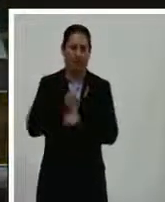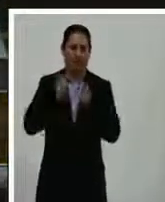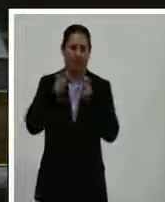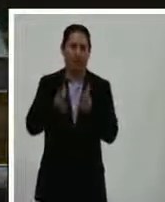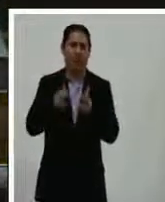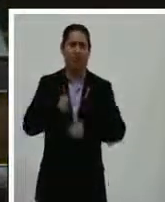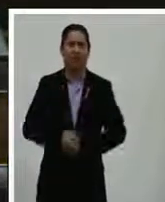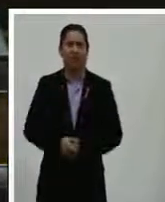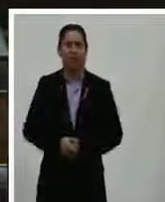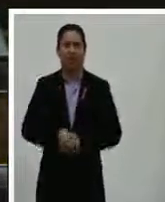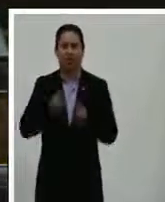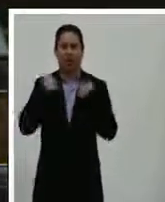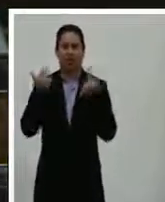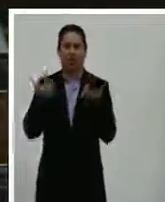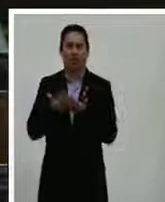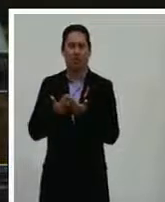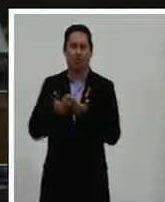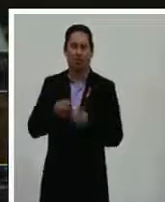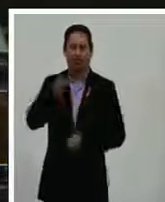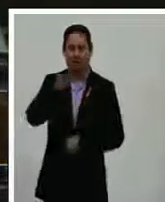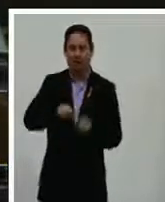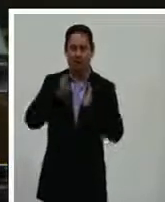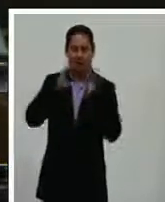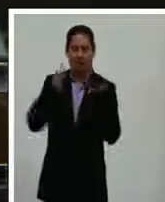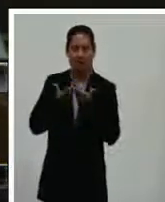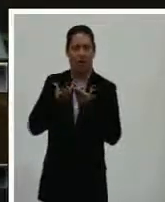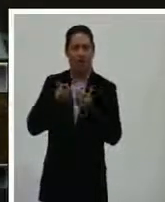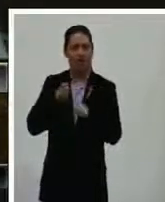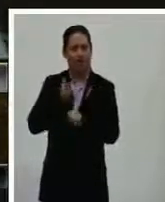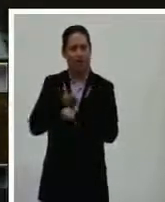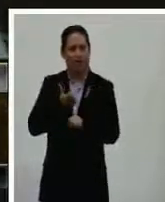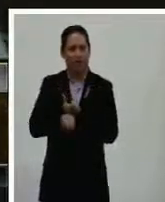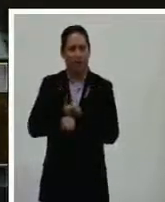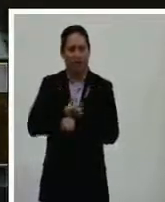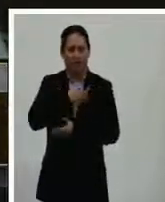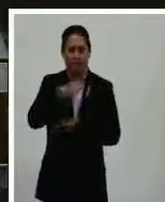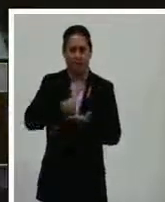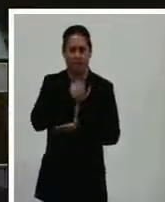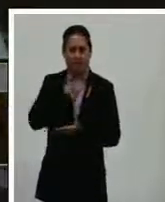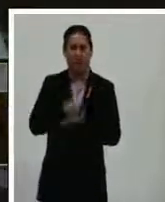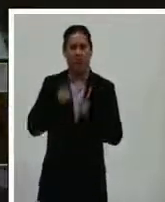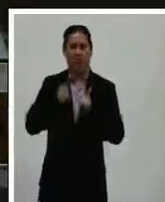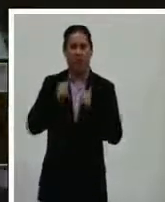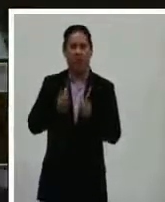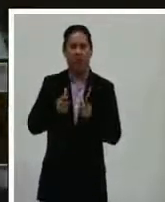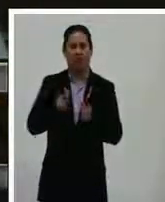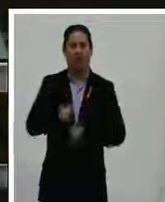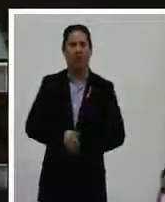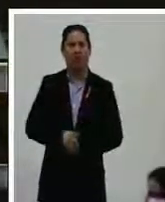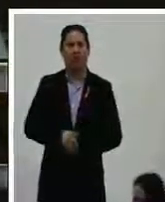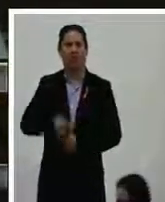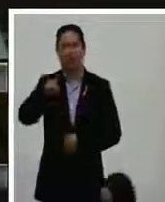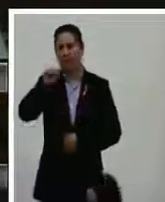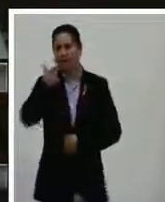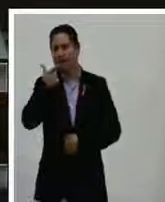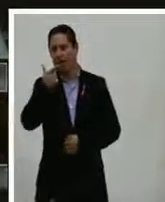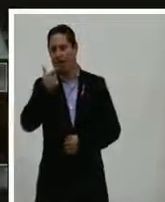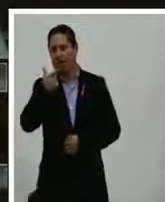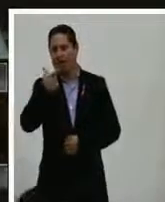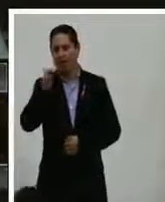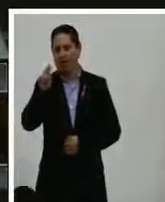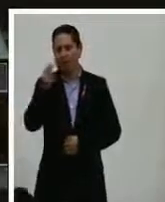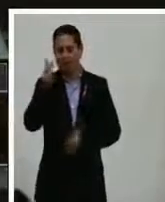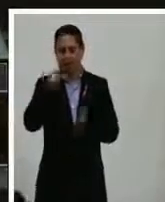de chiapas reunidos en el honorable congreso del estado en la ciudad de tuxtla gutiérrez chiapas a los 17 días